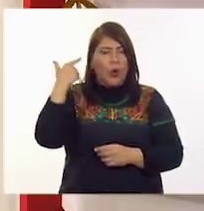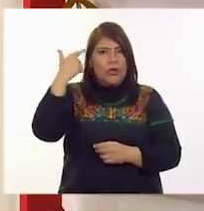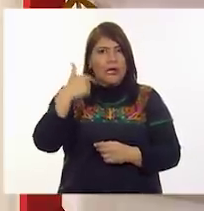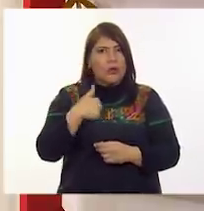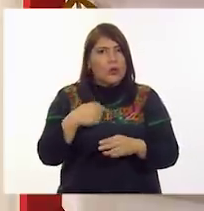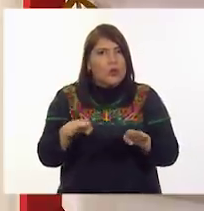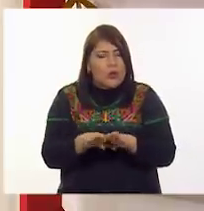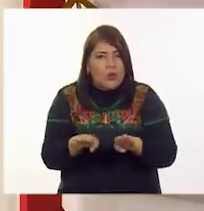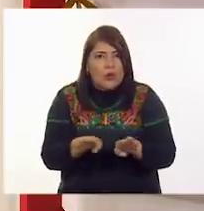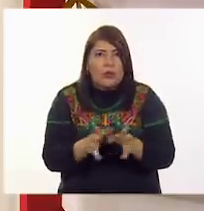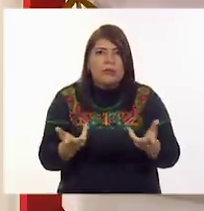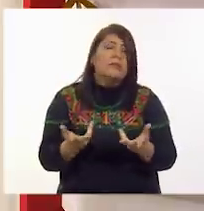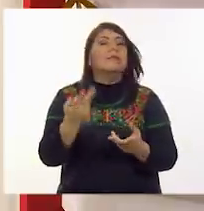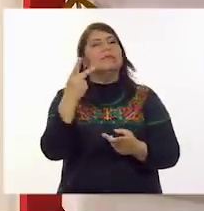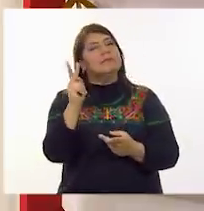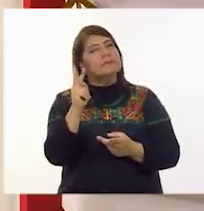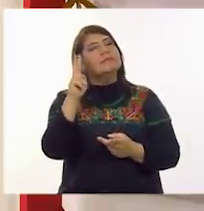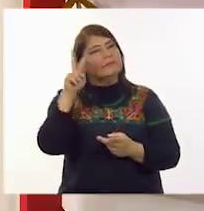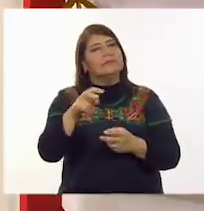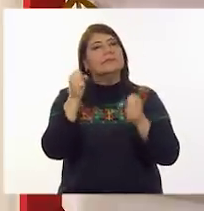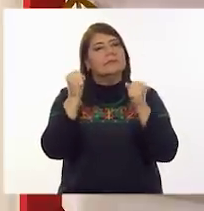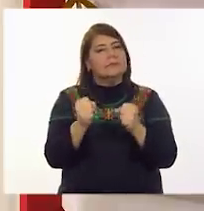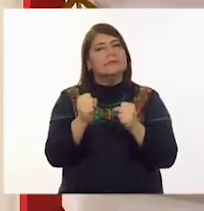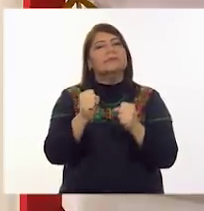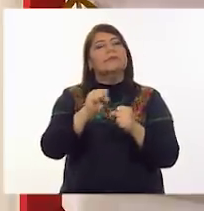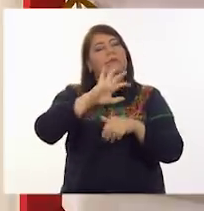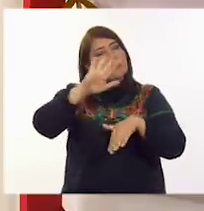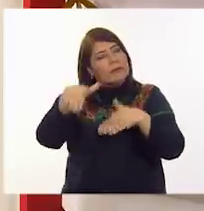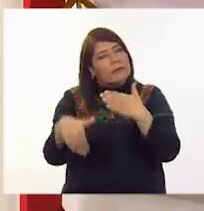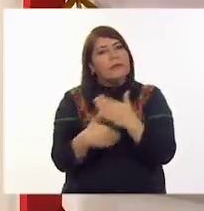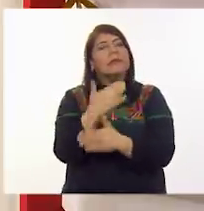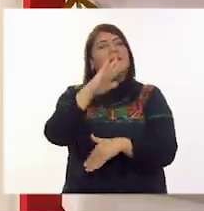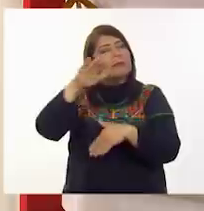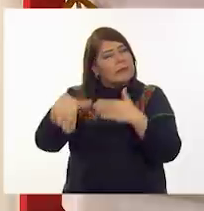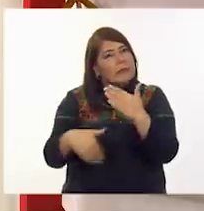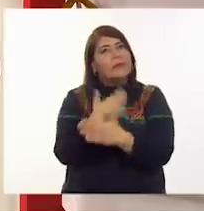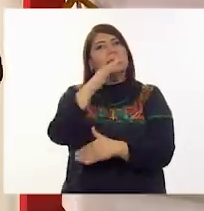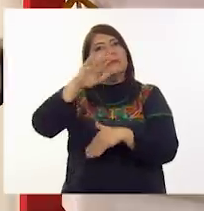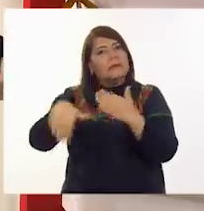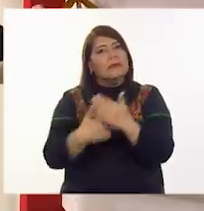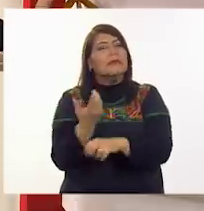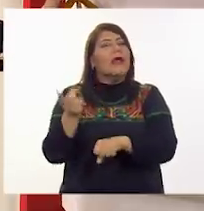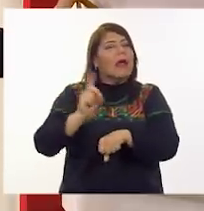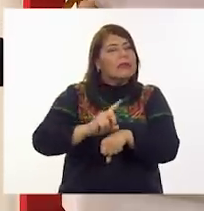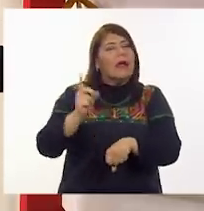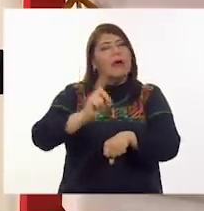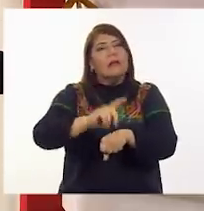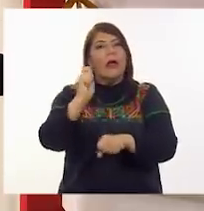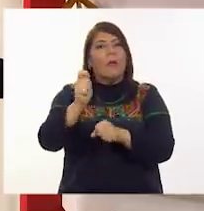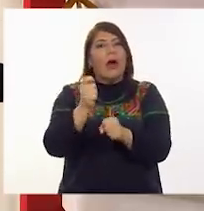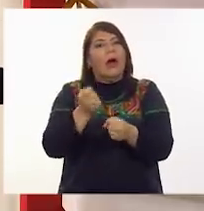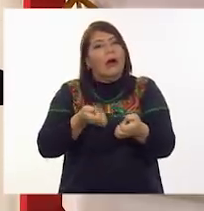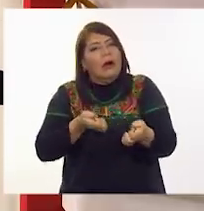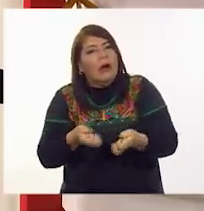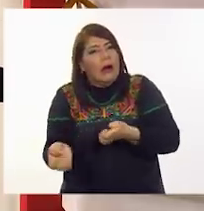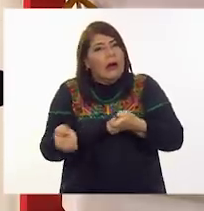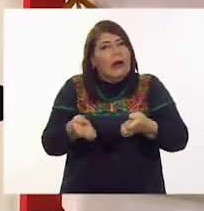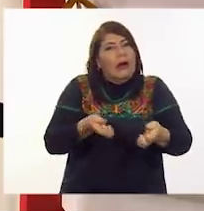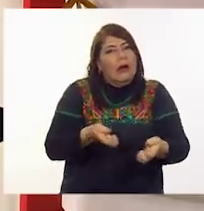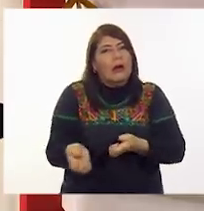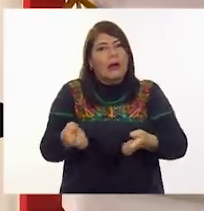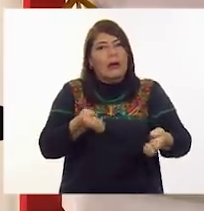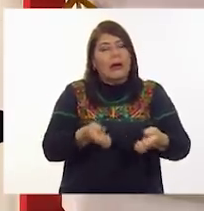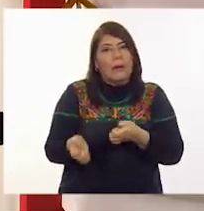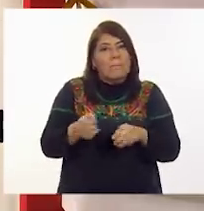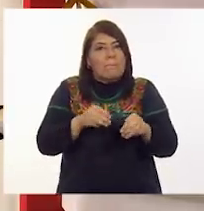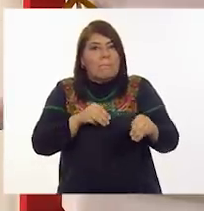Pero también estoy segura que al día siguiente, después de ensayar, y mover su cuerpo con